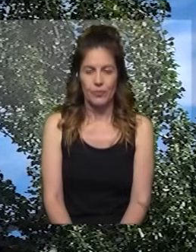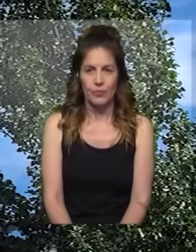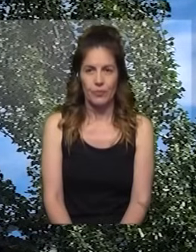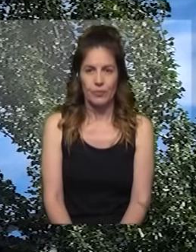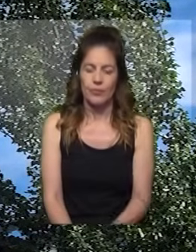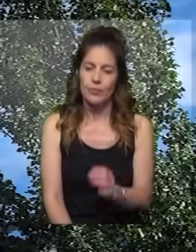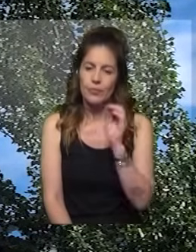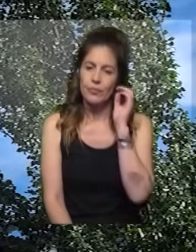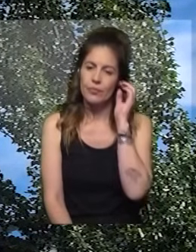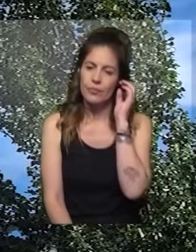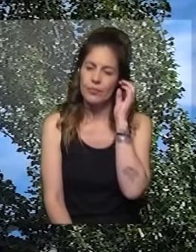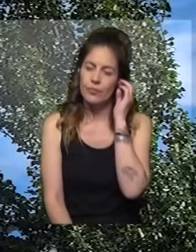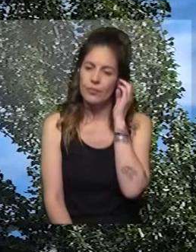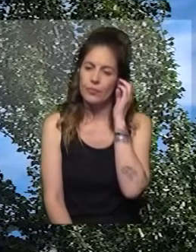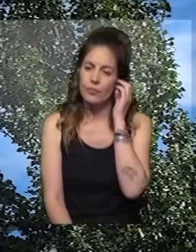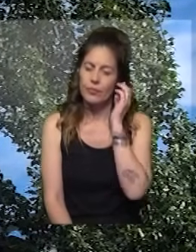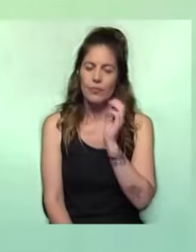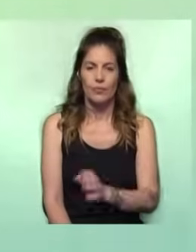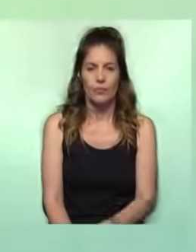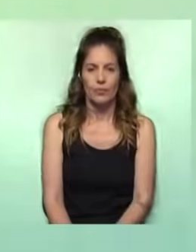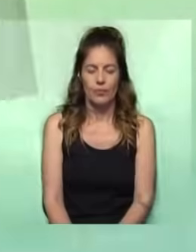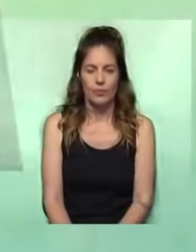historias mercado de